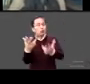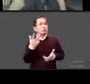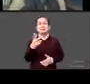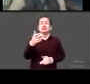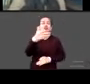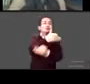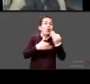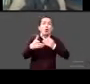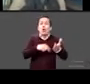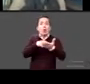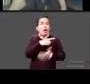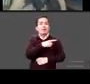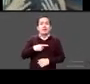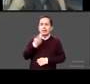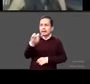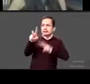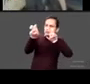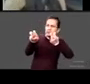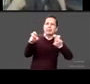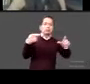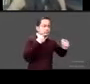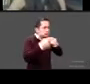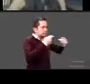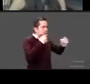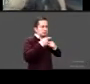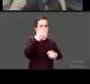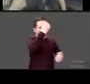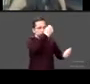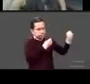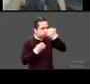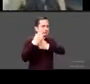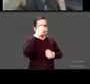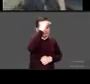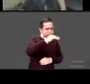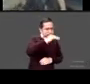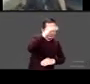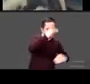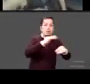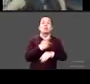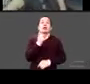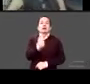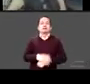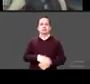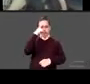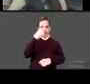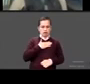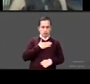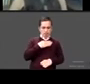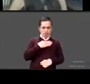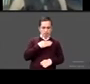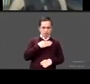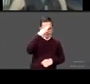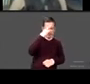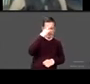hablemos de la disciplina violenta y de su uso, porque ustedes saben que visibilizar un problema es un paso fundamental para empezar a cambiarlo. Y cuando hablamos